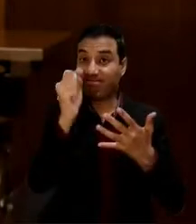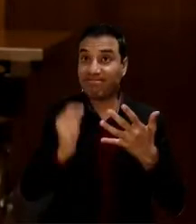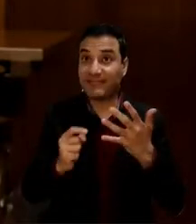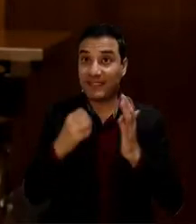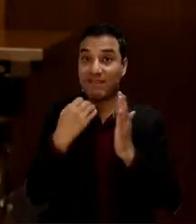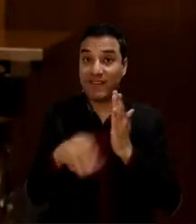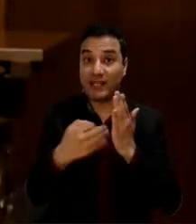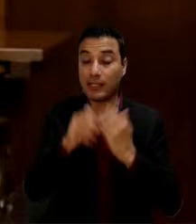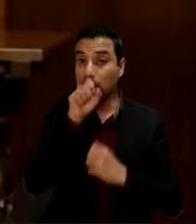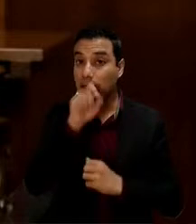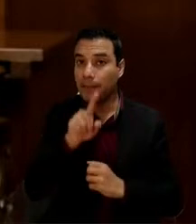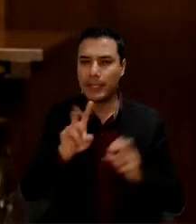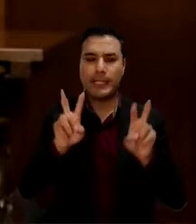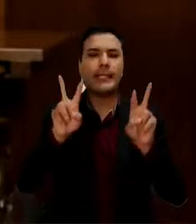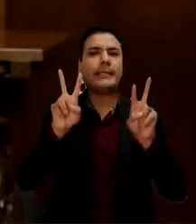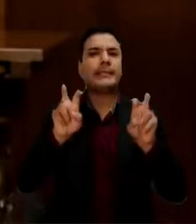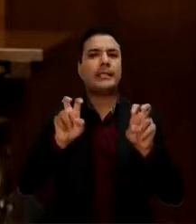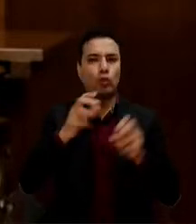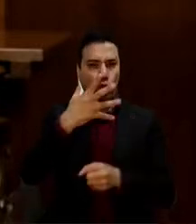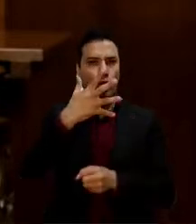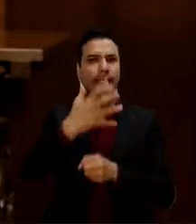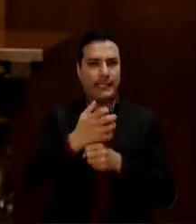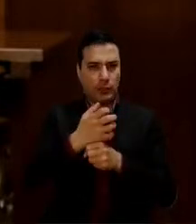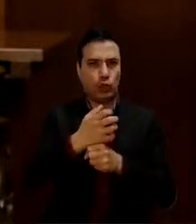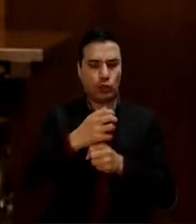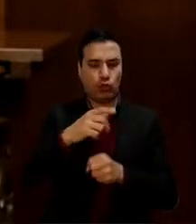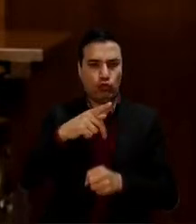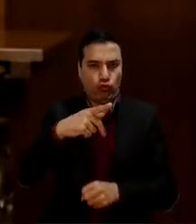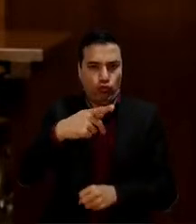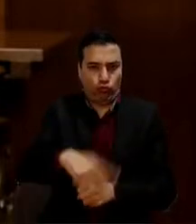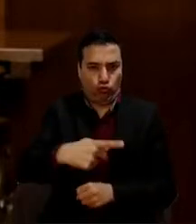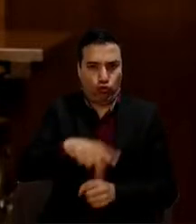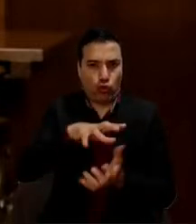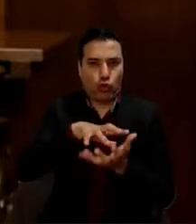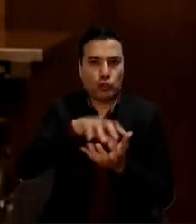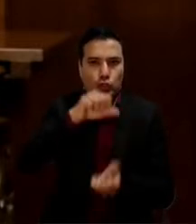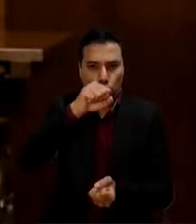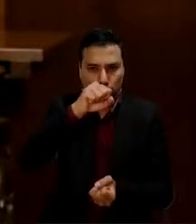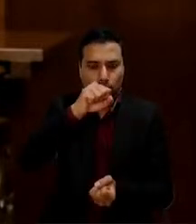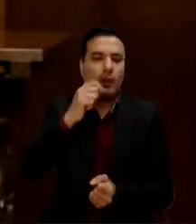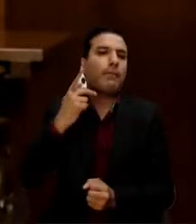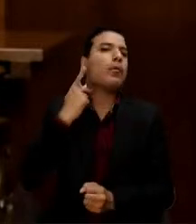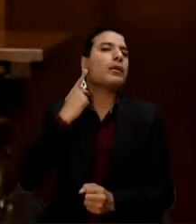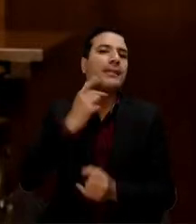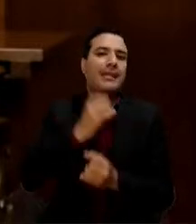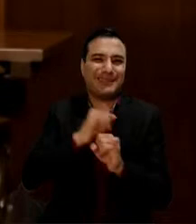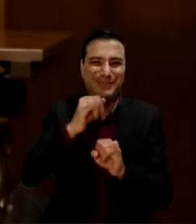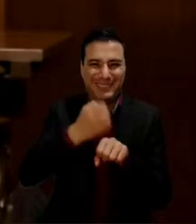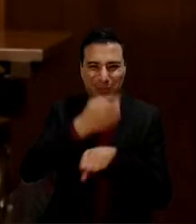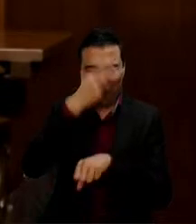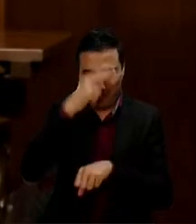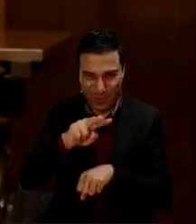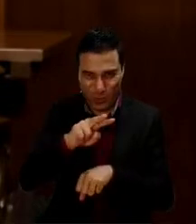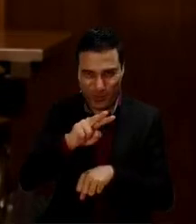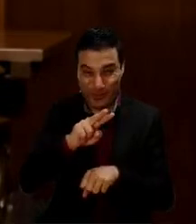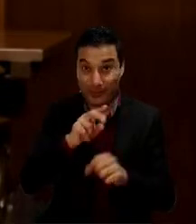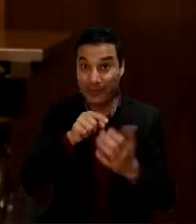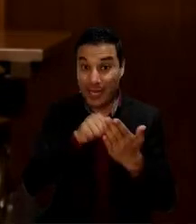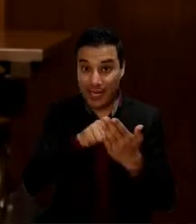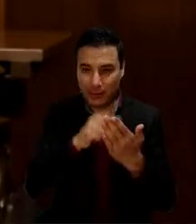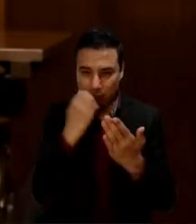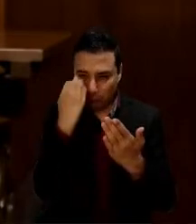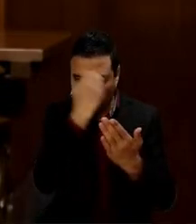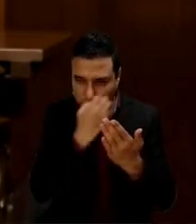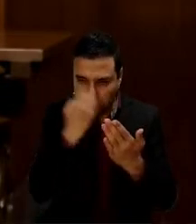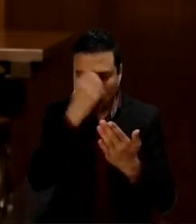título quinto de la Constitución Política del Estado Libre y Soberano de México, tampoco